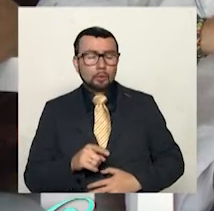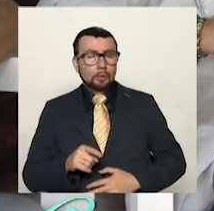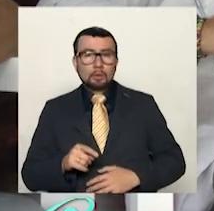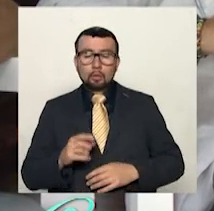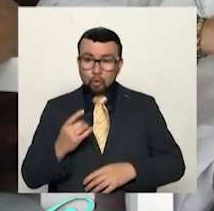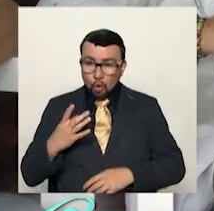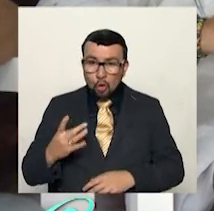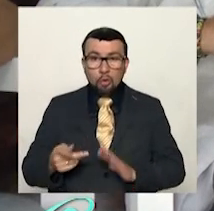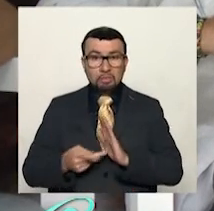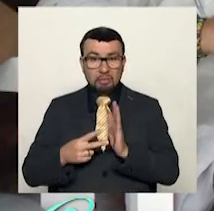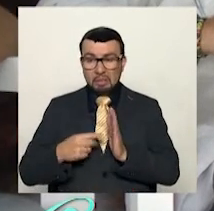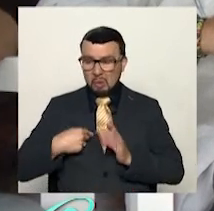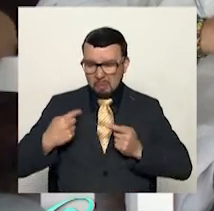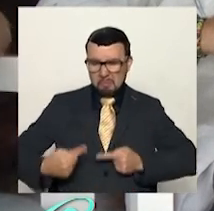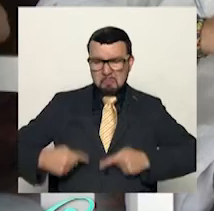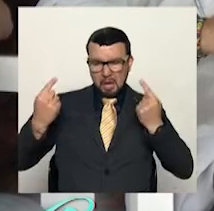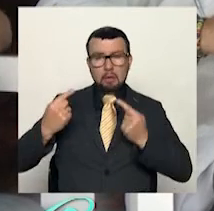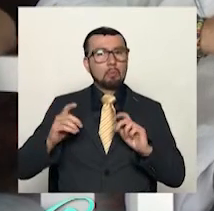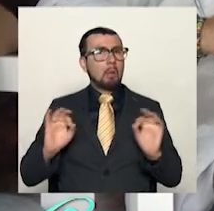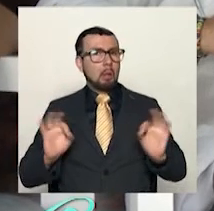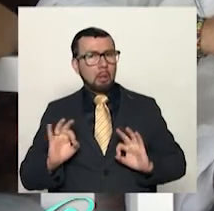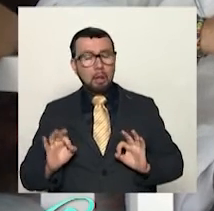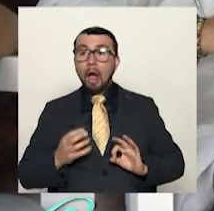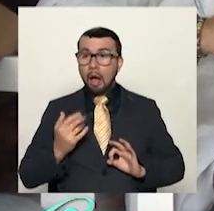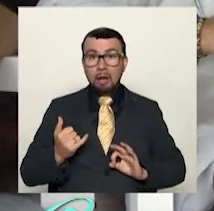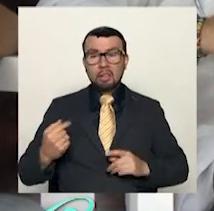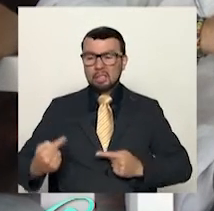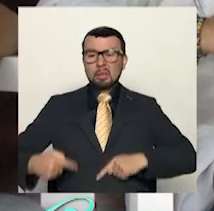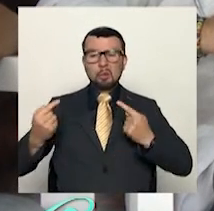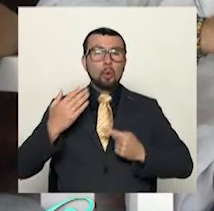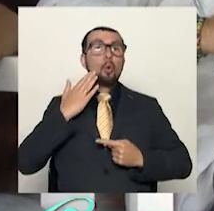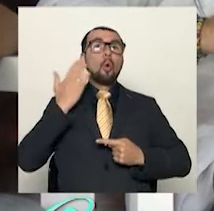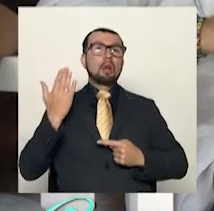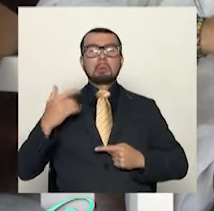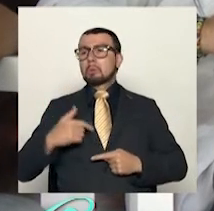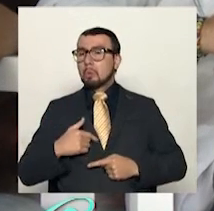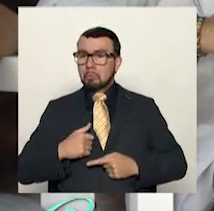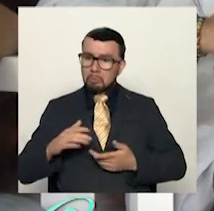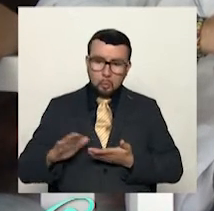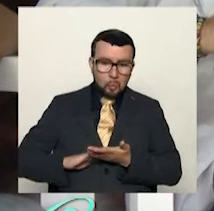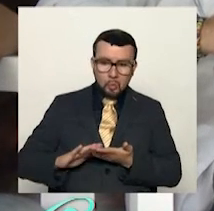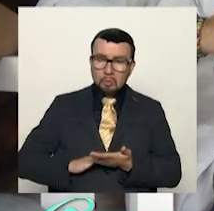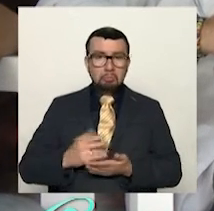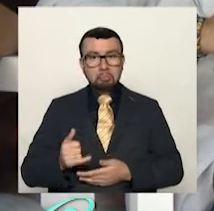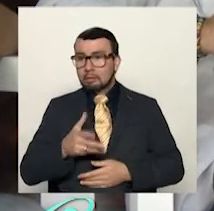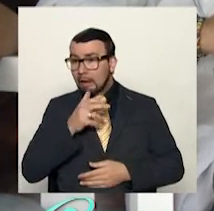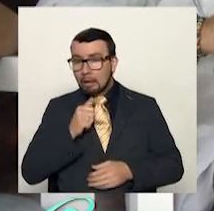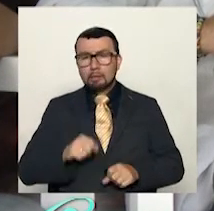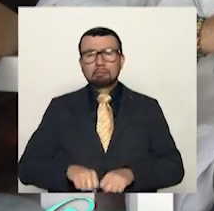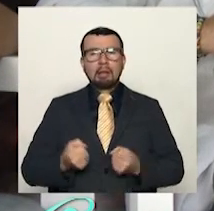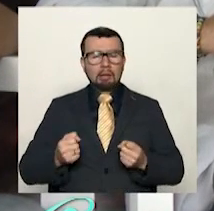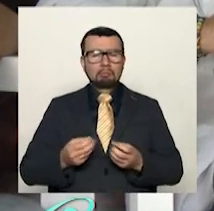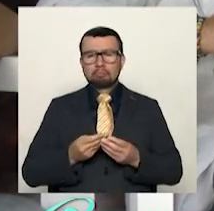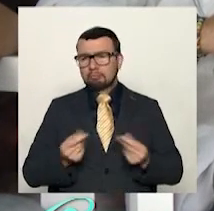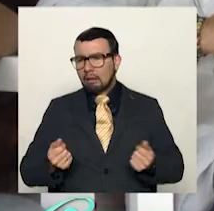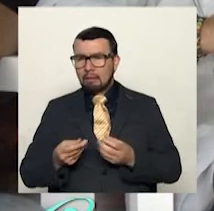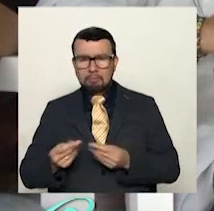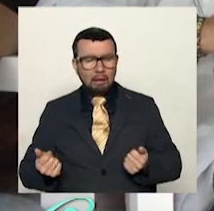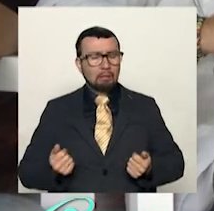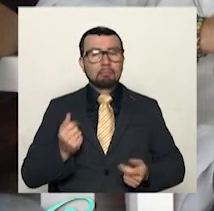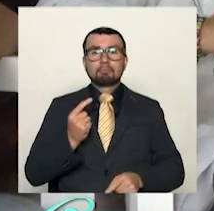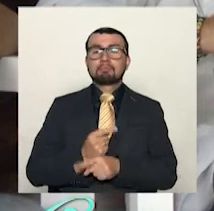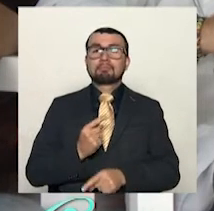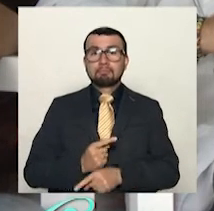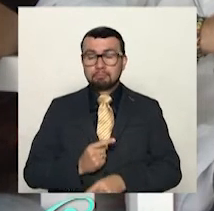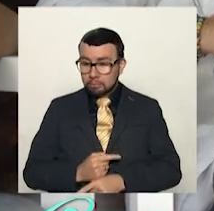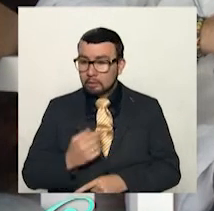enemigo de nosotros, se hace enemigo cuando se hace un dolor crónico que no le hemos prestado atención y que termina destruyendo ya sean los nervios o los órganos para